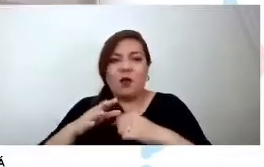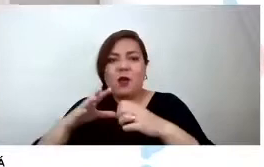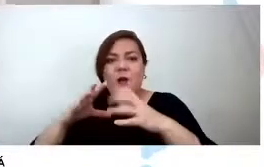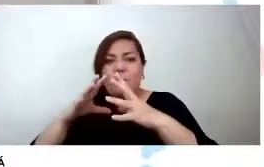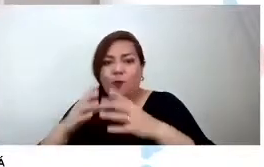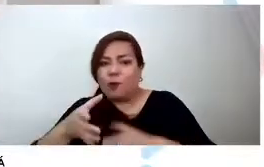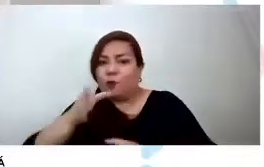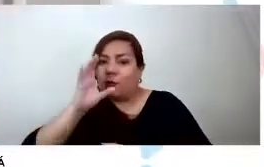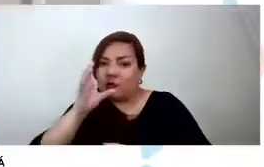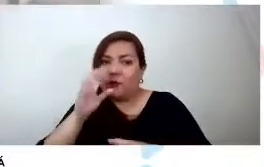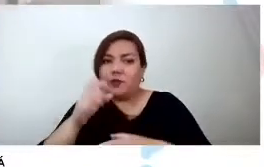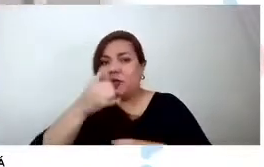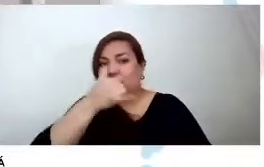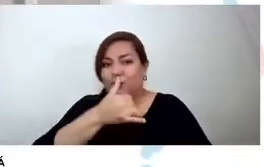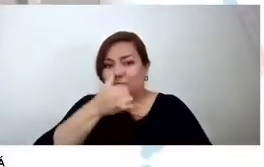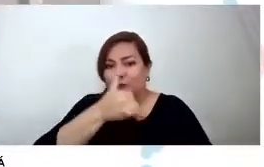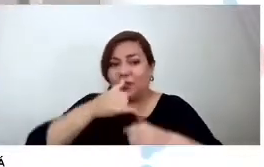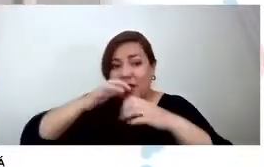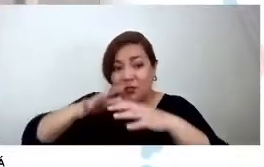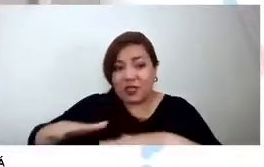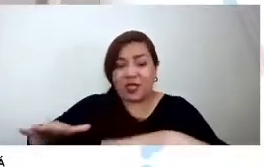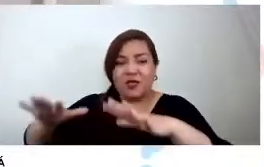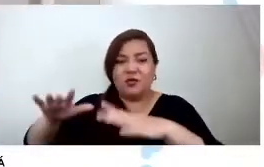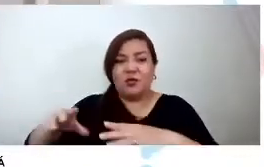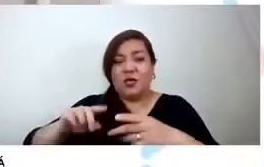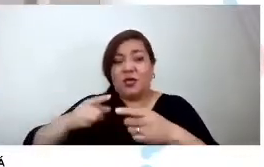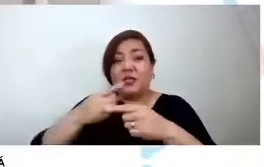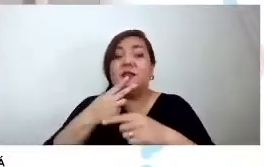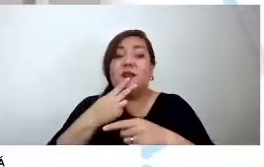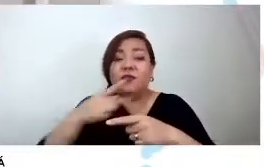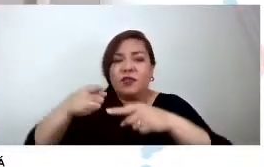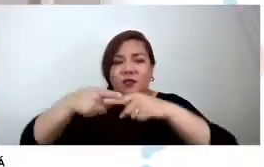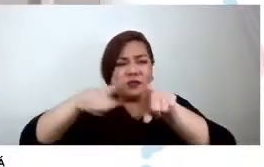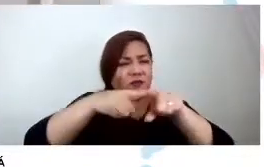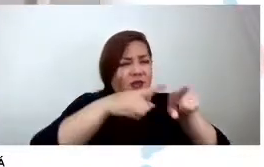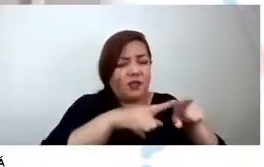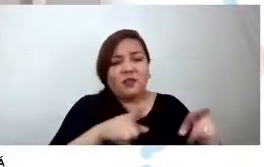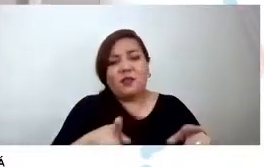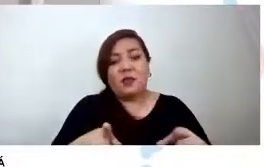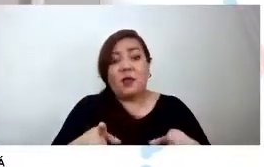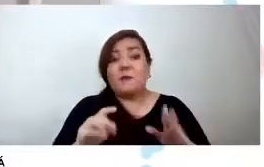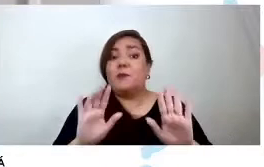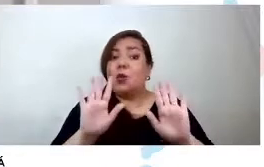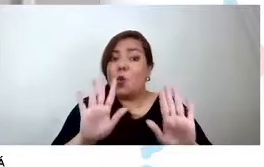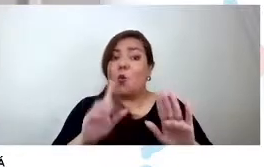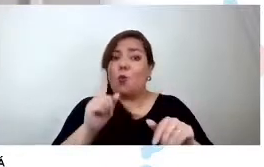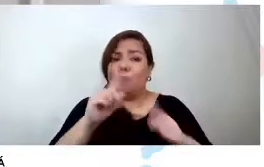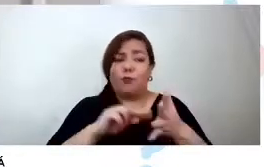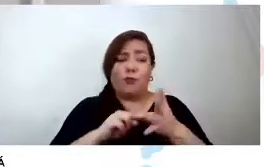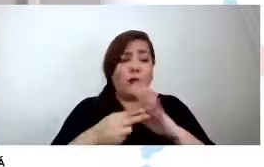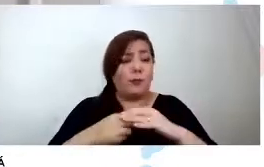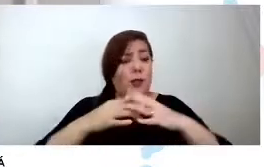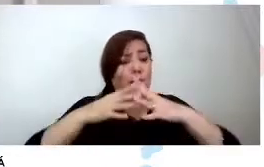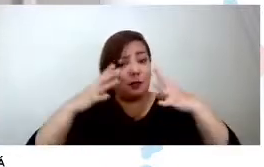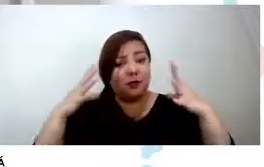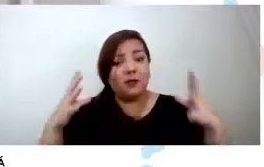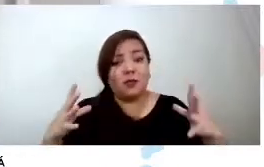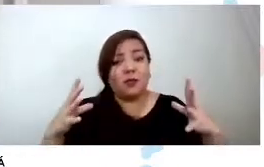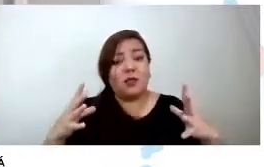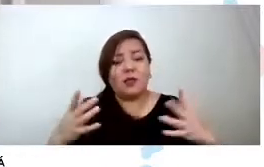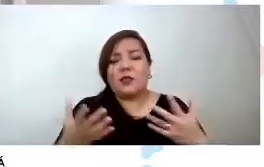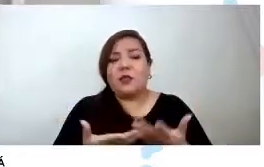de los océanos, de la biodiversidad, pero gran parte de los problemas que hay en el planeta son producto de